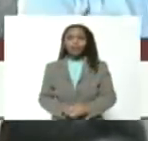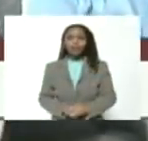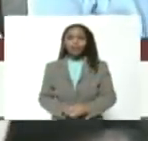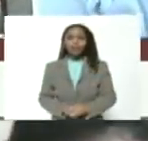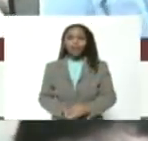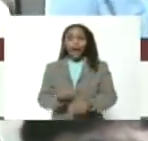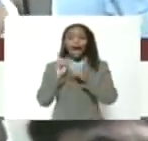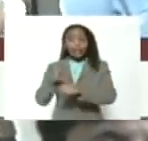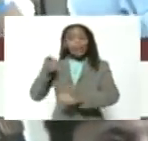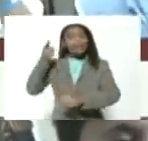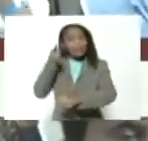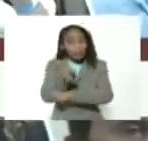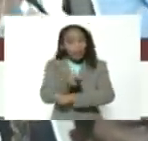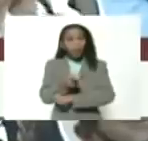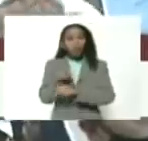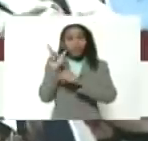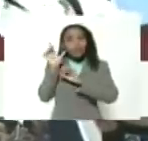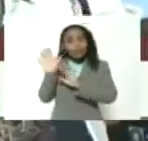Así debemos ser.